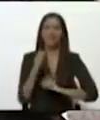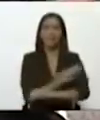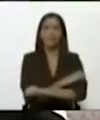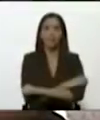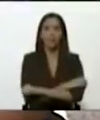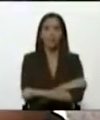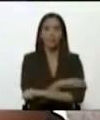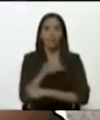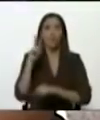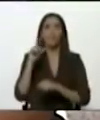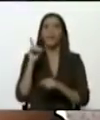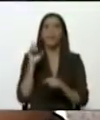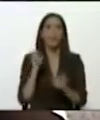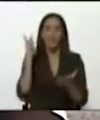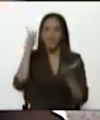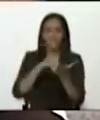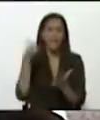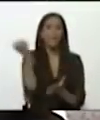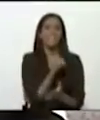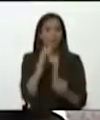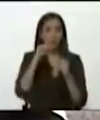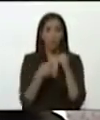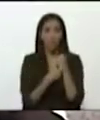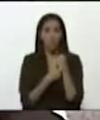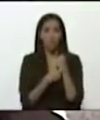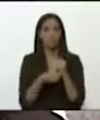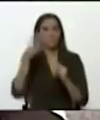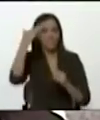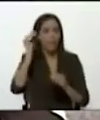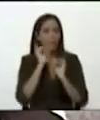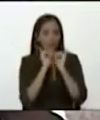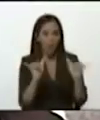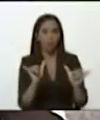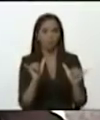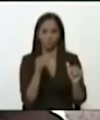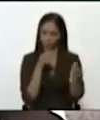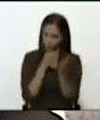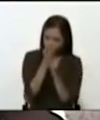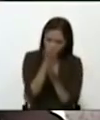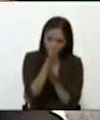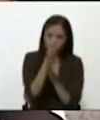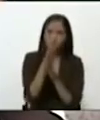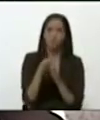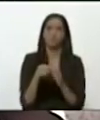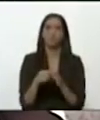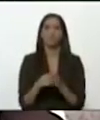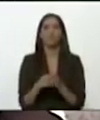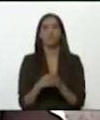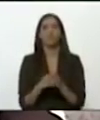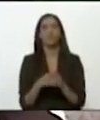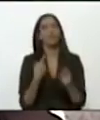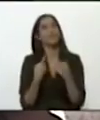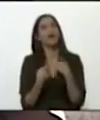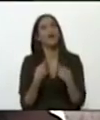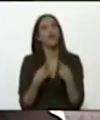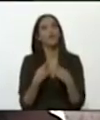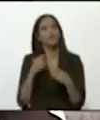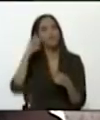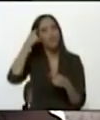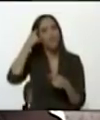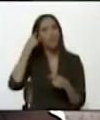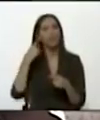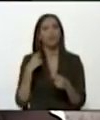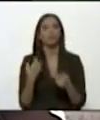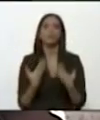oposición. Badoel hubiese llegado matando a Guaidó, sépalo, por la línea del medio. Y una cosa me recuerda,